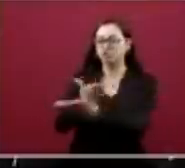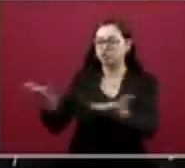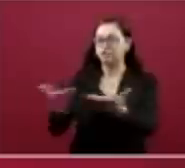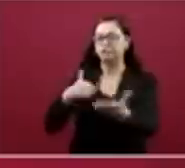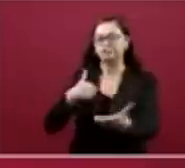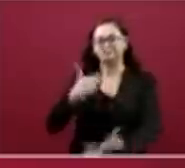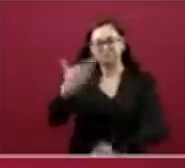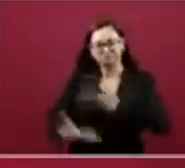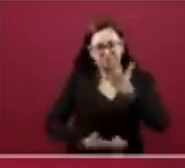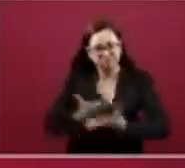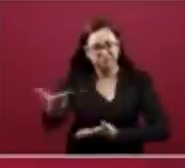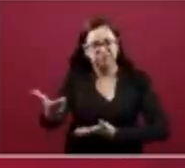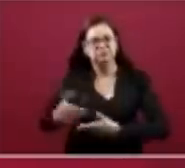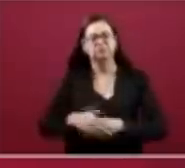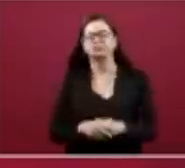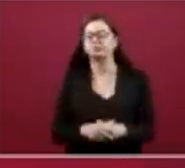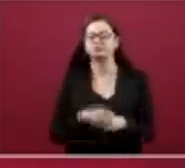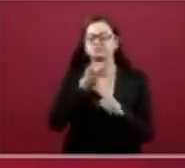el poder